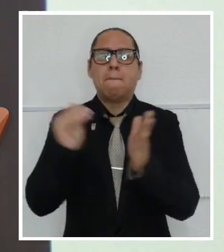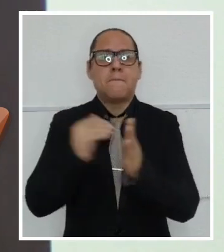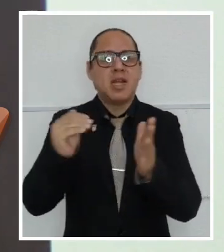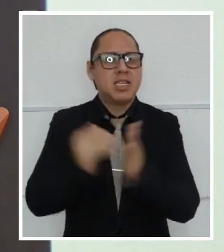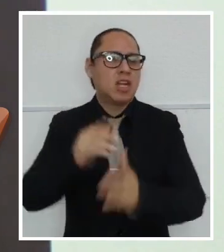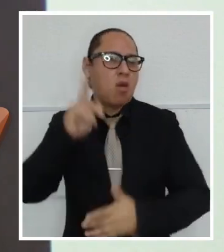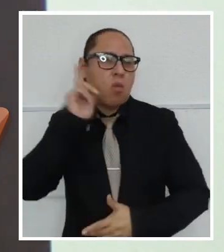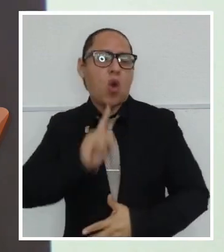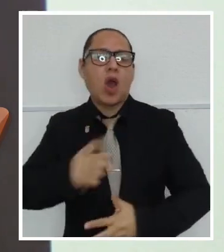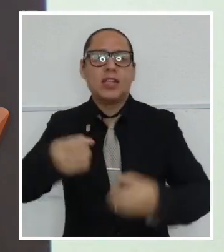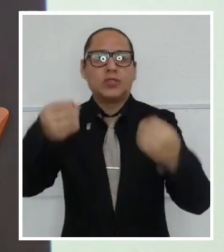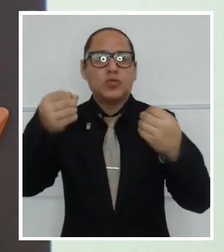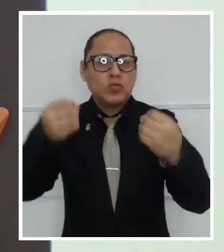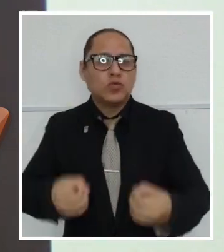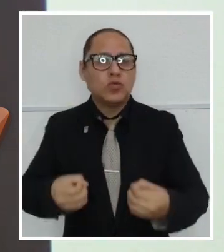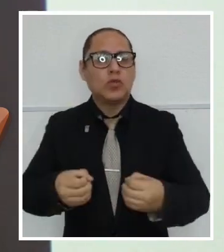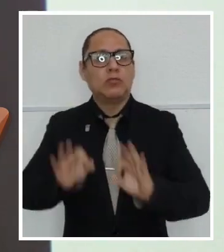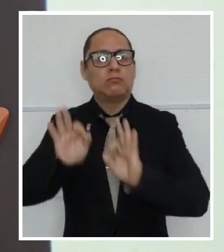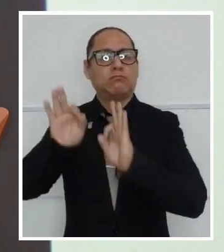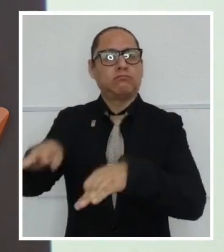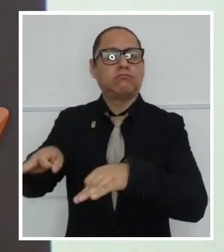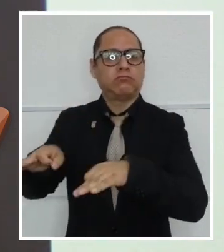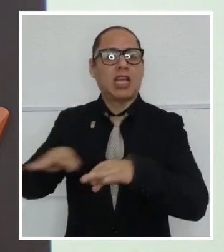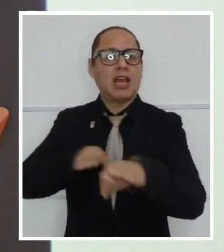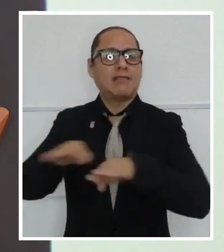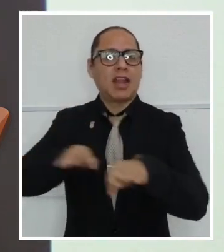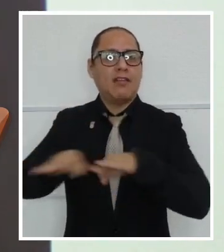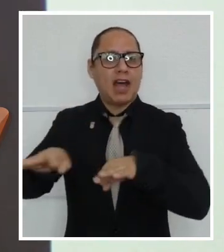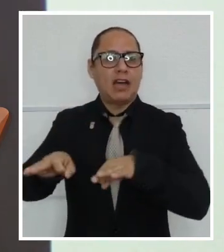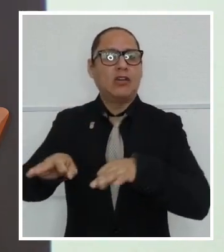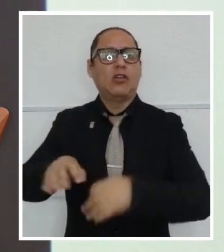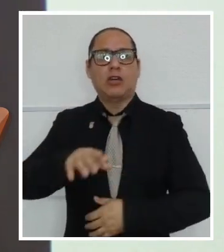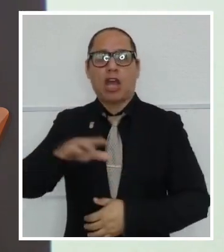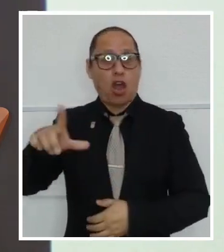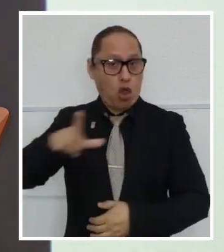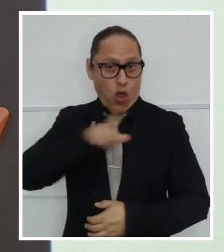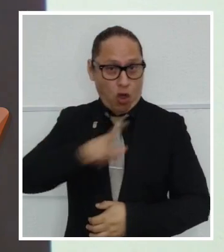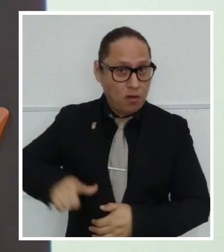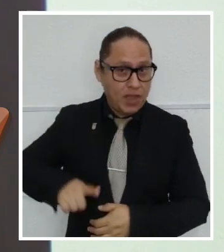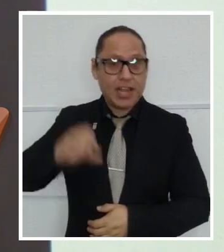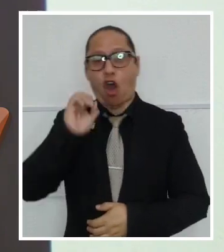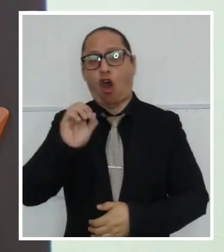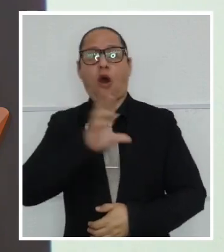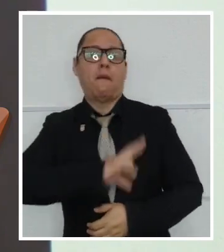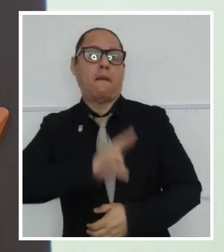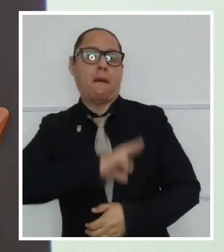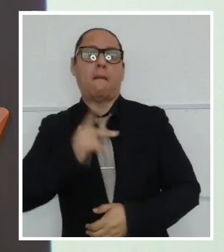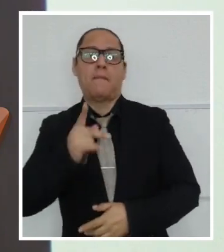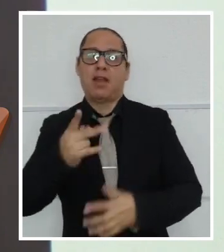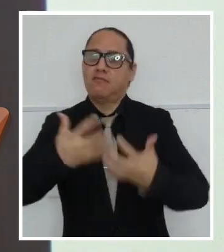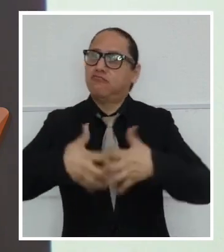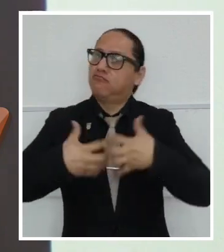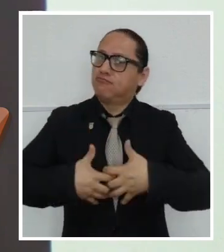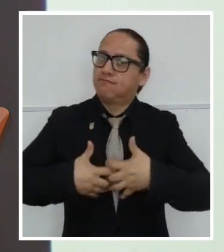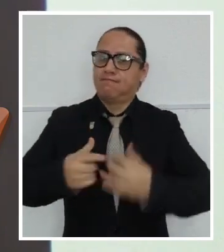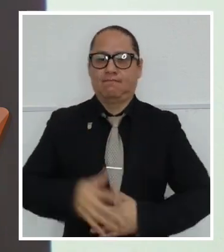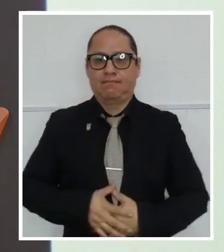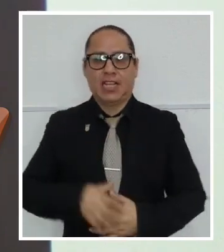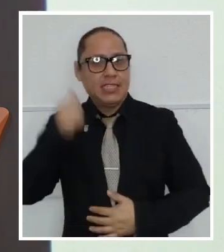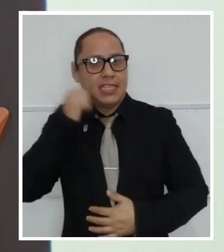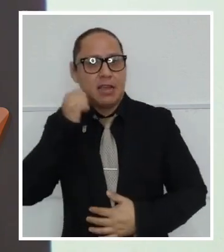mujeres que ocupamos un puesto público o privado Pues estamos expuestas a la discriminación al